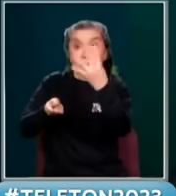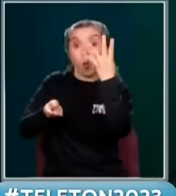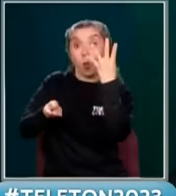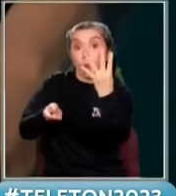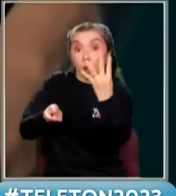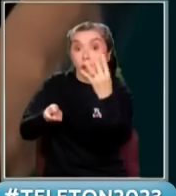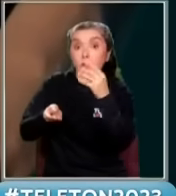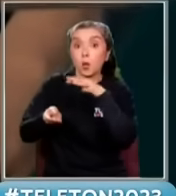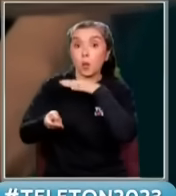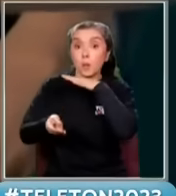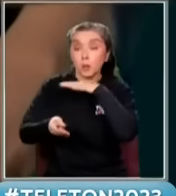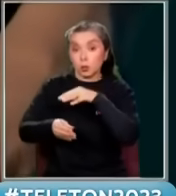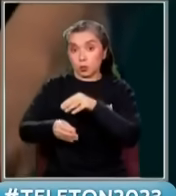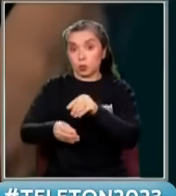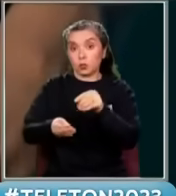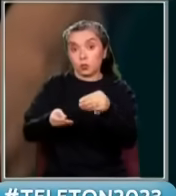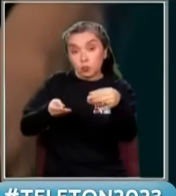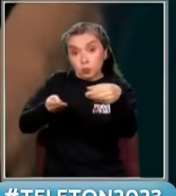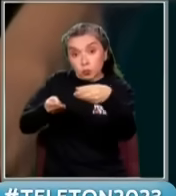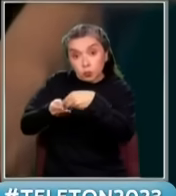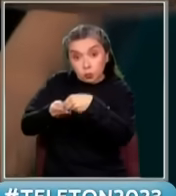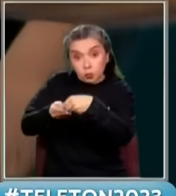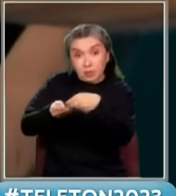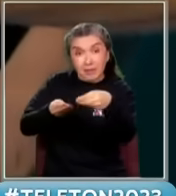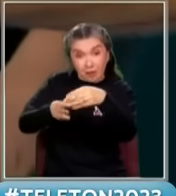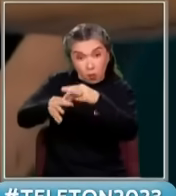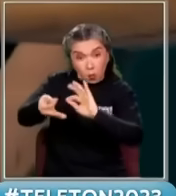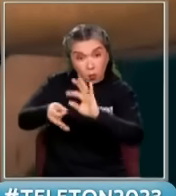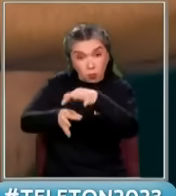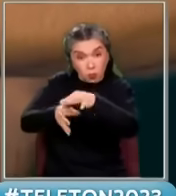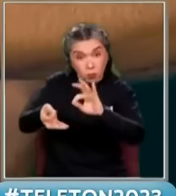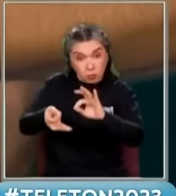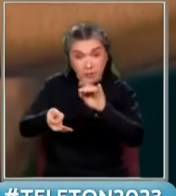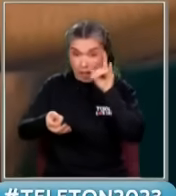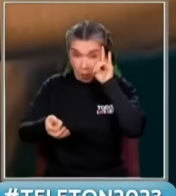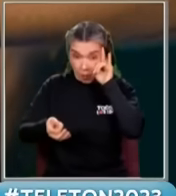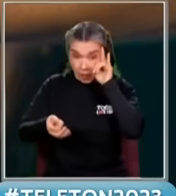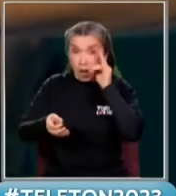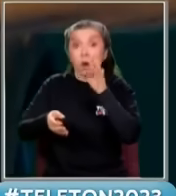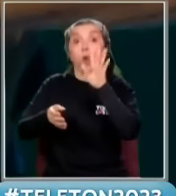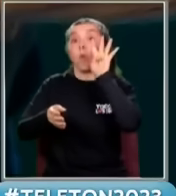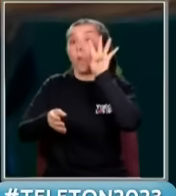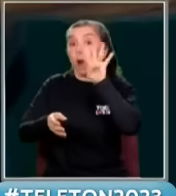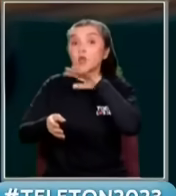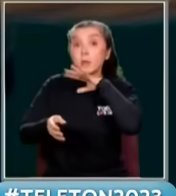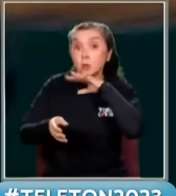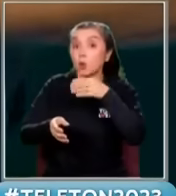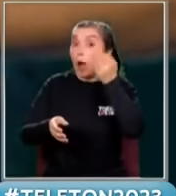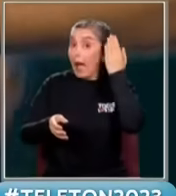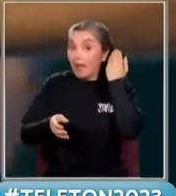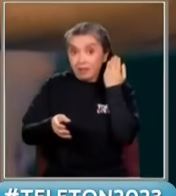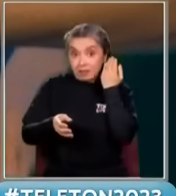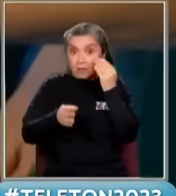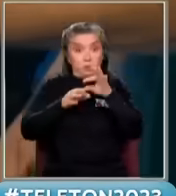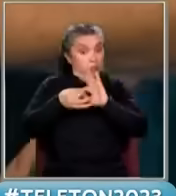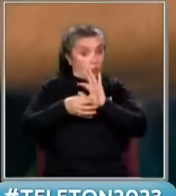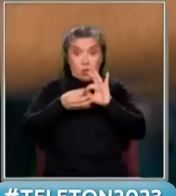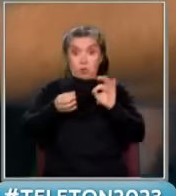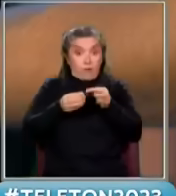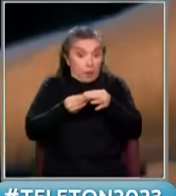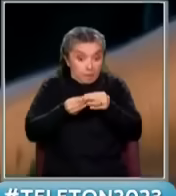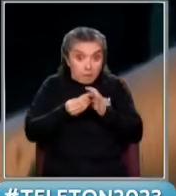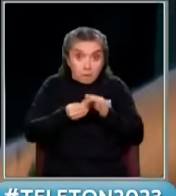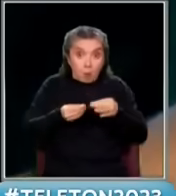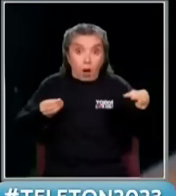atrás, que dejamos acá, estaba fragmentada en 4 pedazos. Pero hace 4 minutos atrás esa carta nunca estuvo fragmentada, sino que